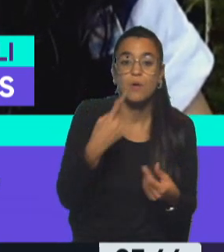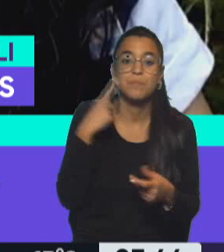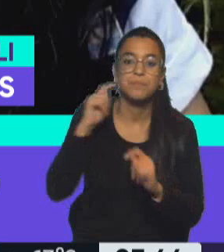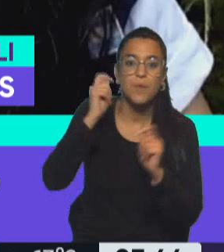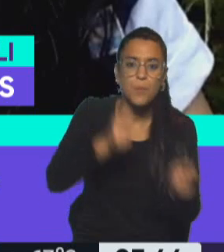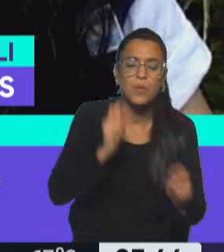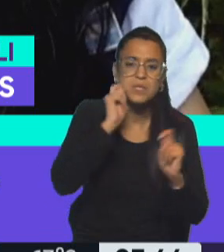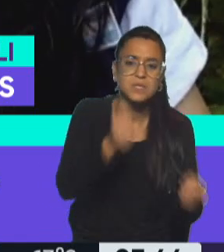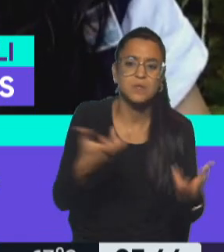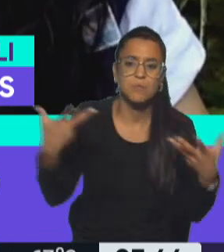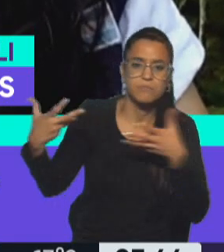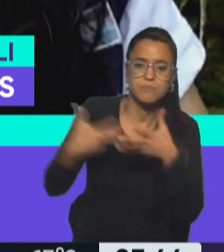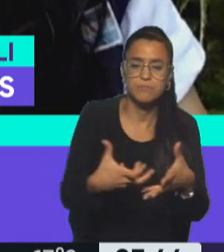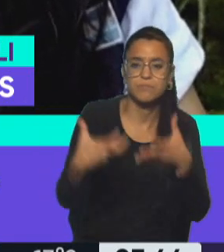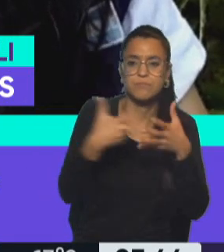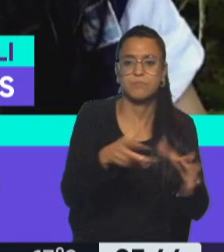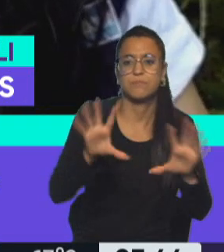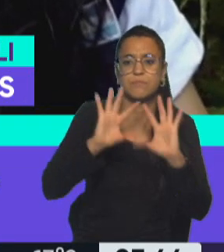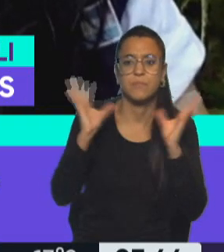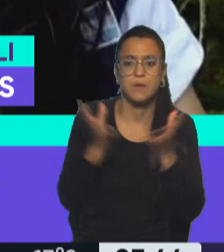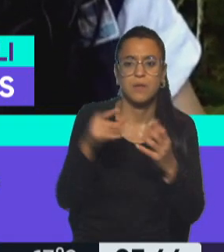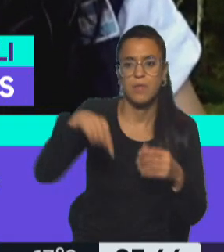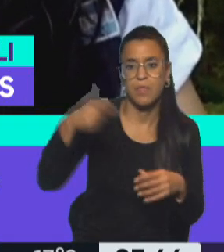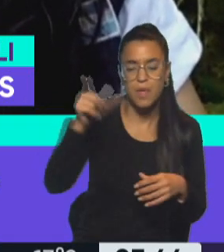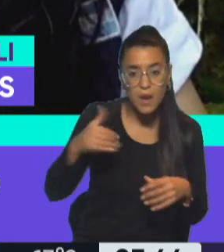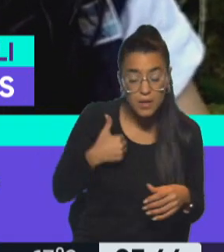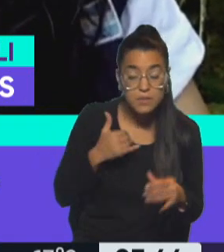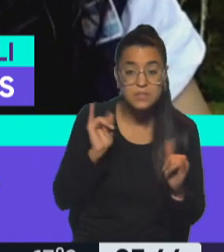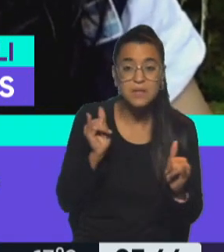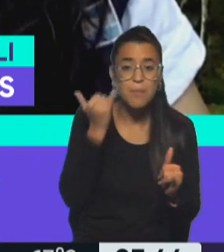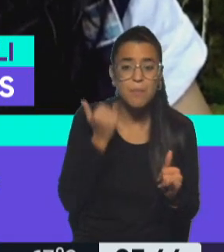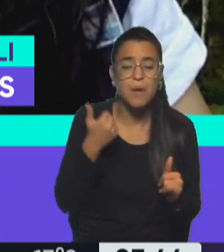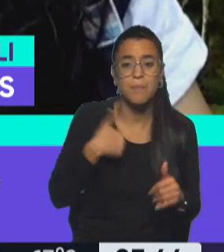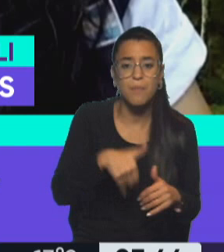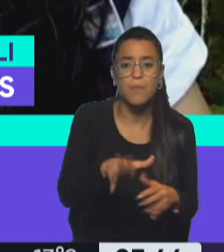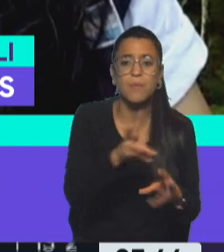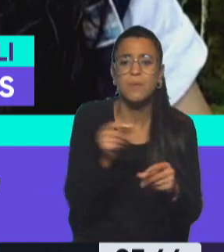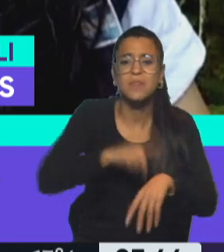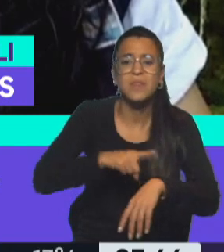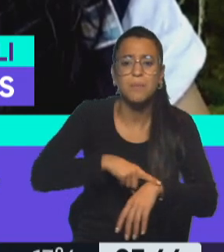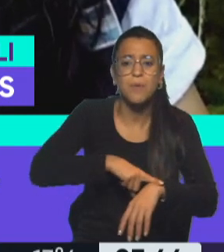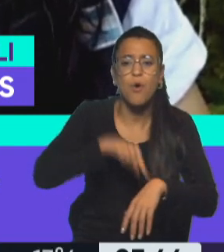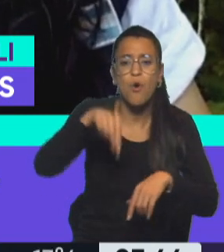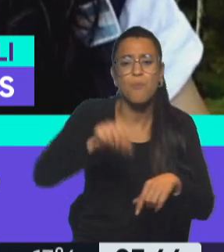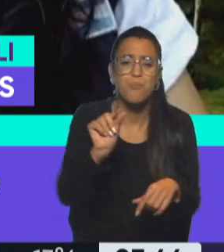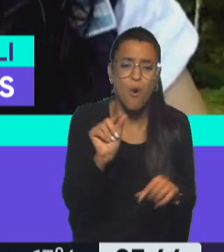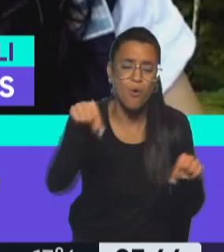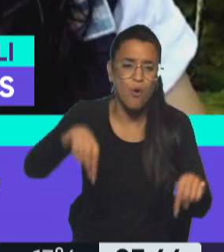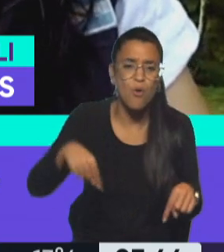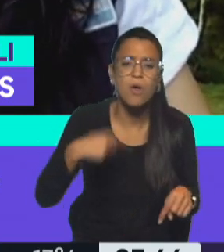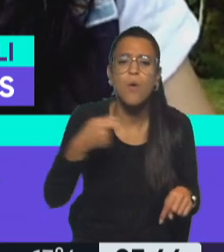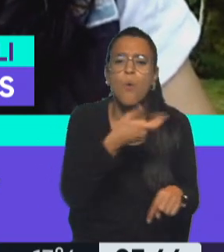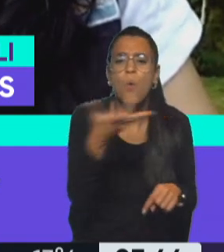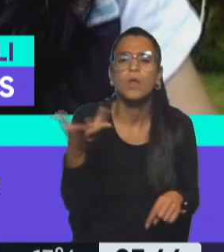de muchísimas misiones internacionales. Marina, desde la República. Sí, para finalizar, sí. Por favor, tenemos poco tiempo en la mañana de hoy. ¿Cuánto